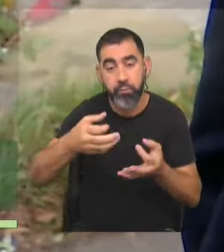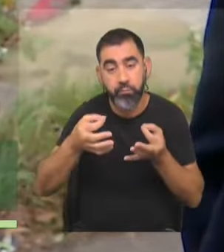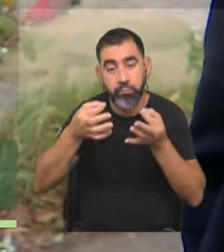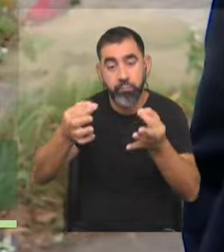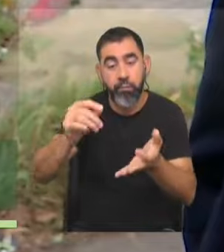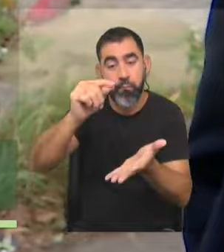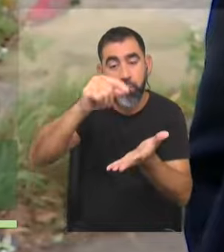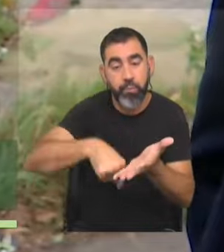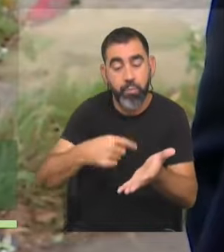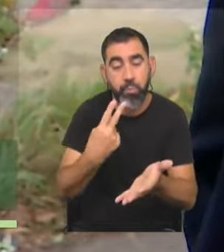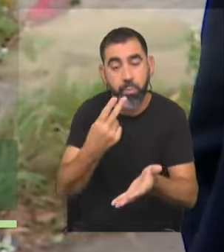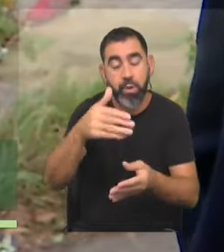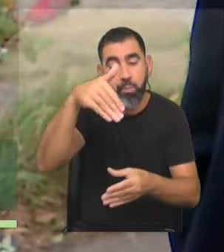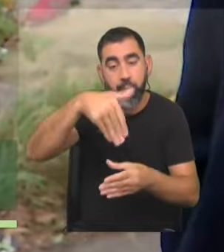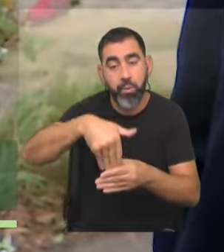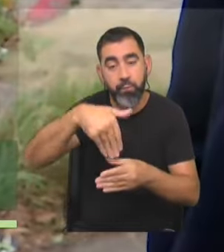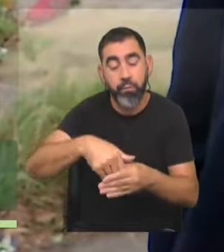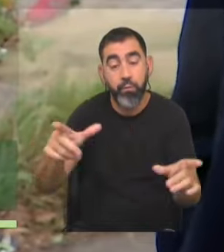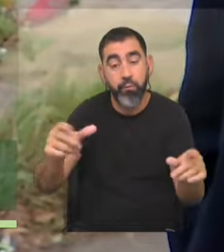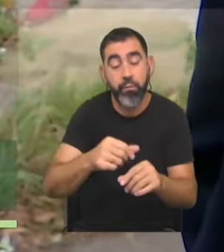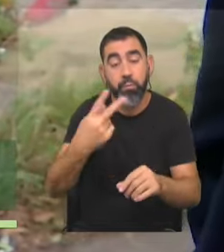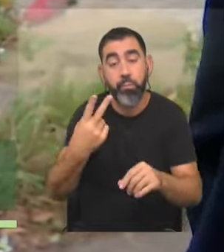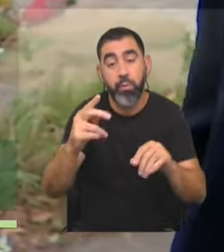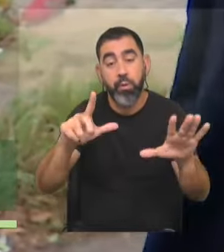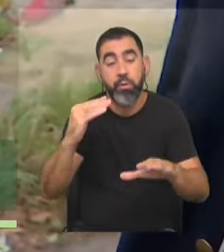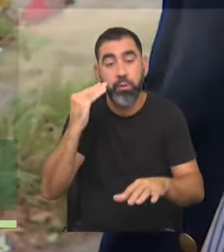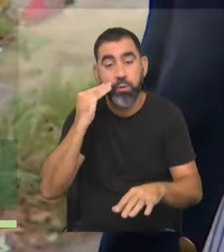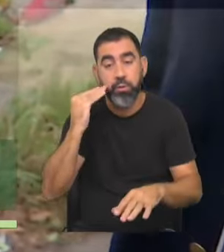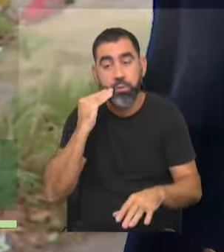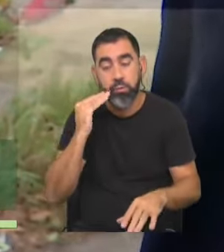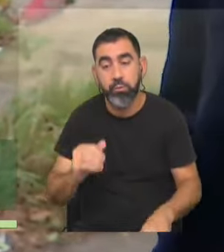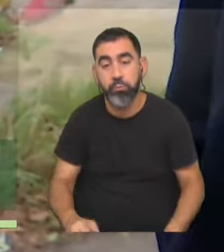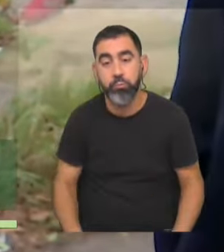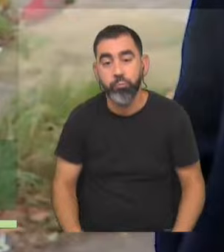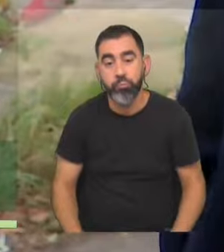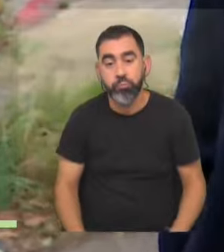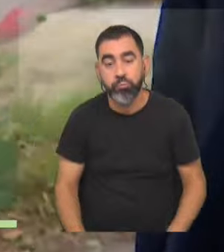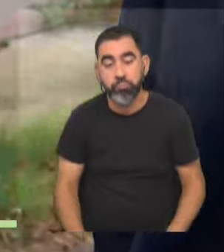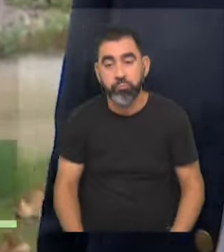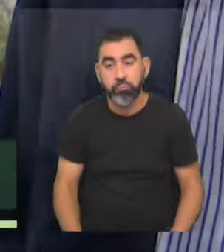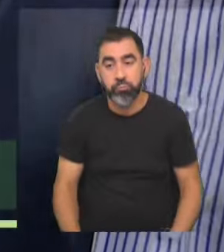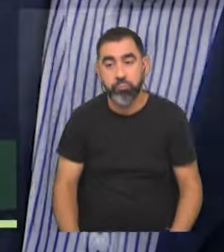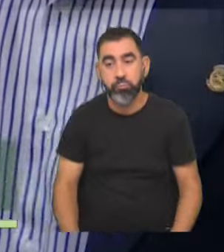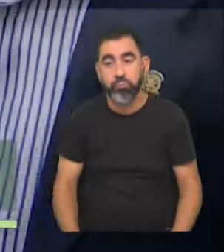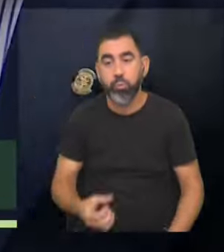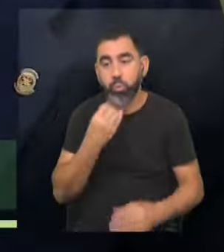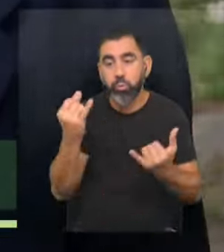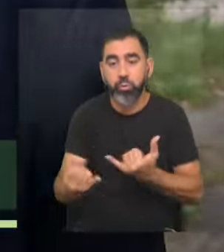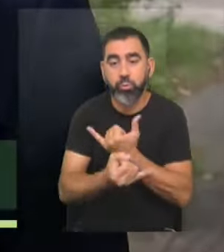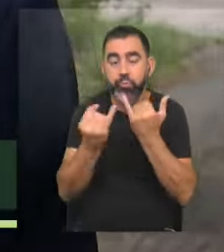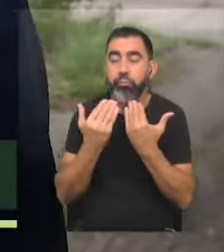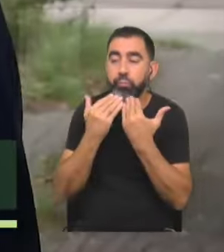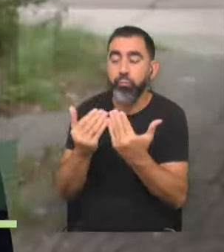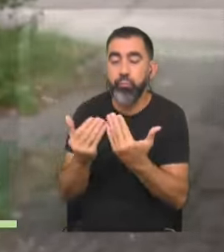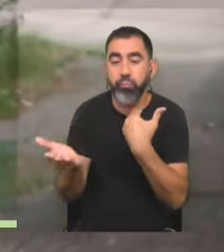de firmas para habilitar los plebiscitos que vence el próximo 27 de abril y estamos con José garchitorena que le doy los buenos días y las